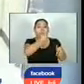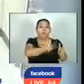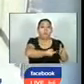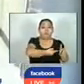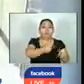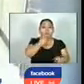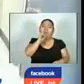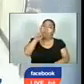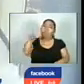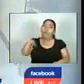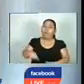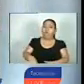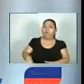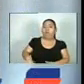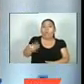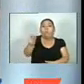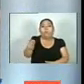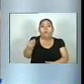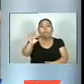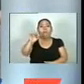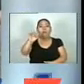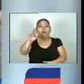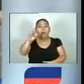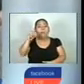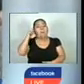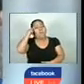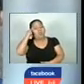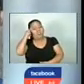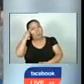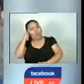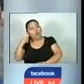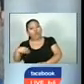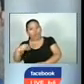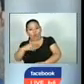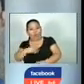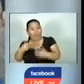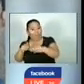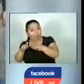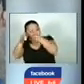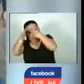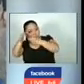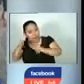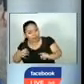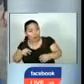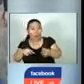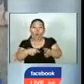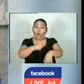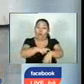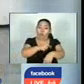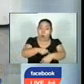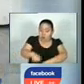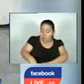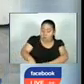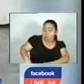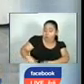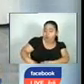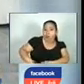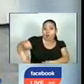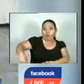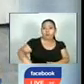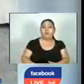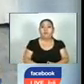acudió por una cirugía de fibroma, pero los médicos tomaron una decisión totalmente diferente al momento de la operación.